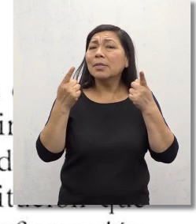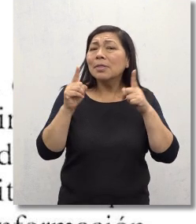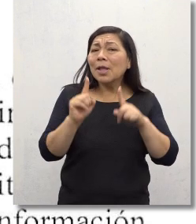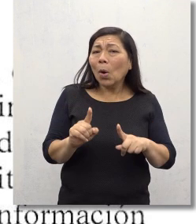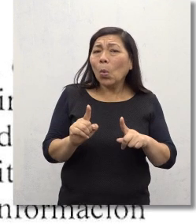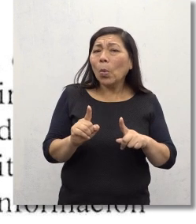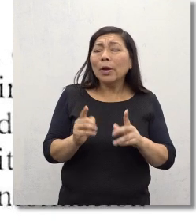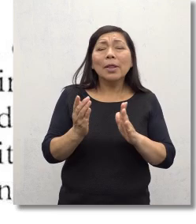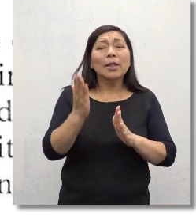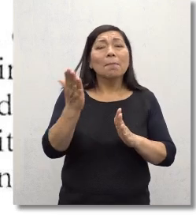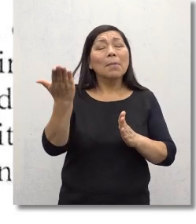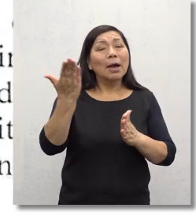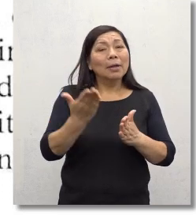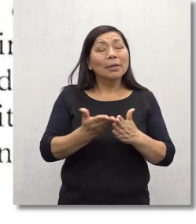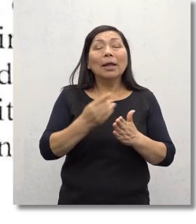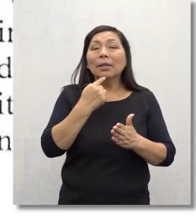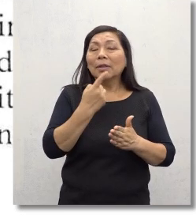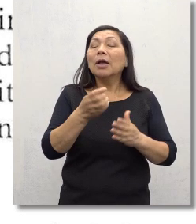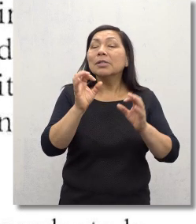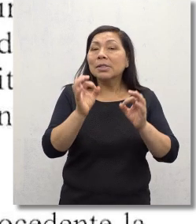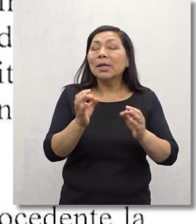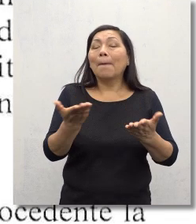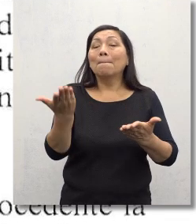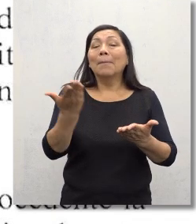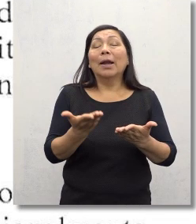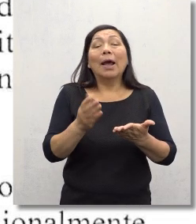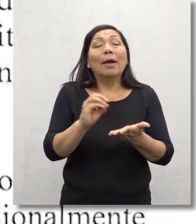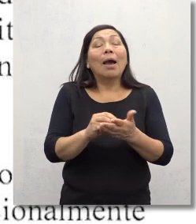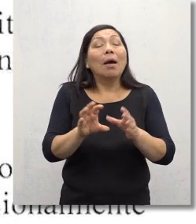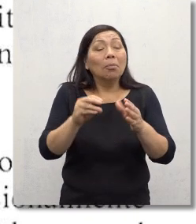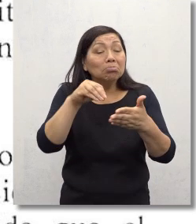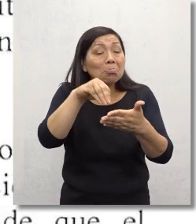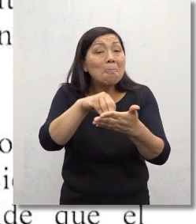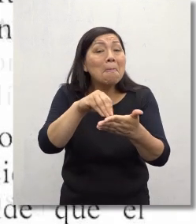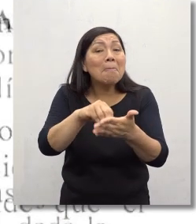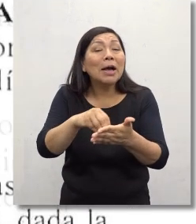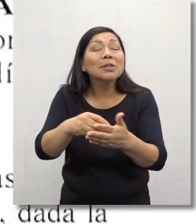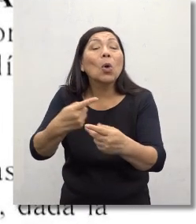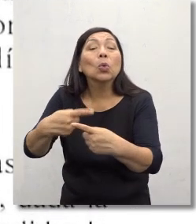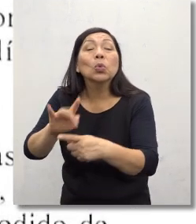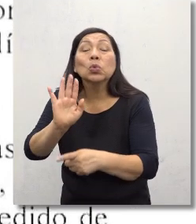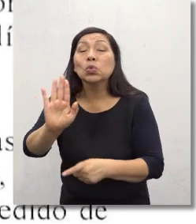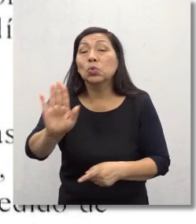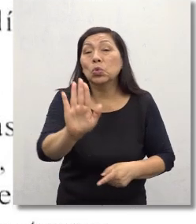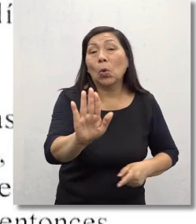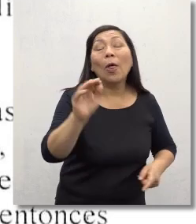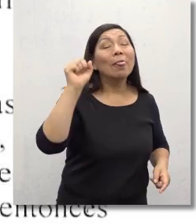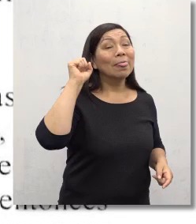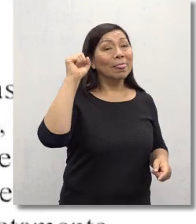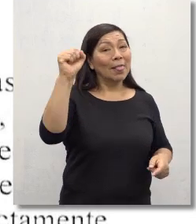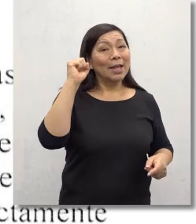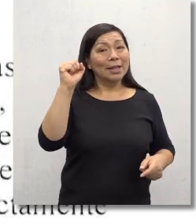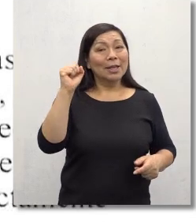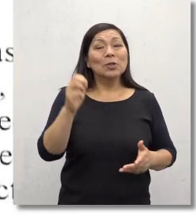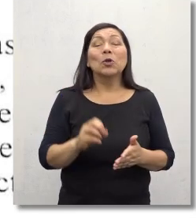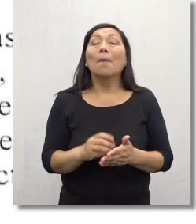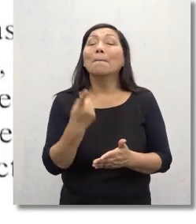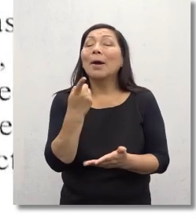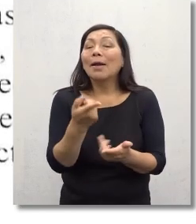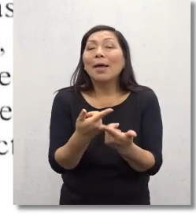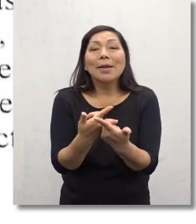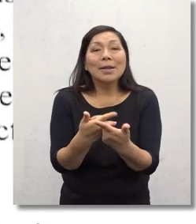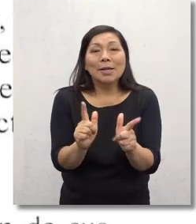coincidieron en que la demanda debió declararse fundada, al haberse acreditado la vulneración de los derechos fundamentales a